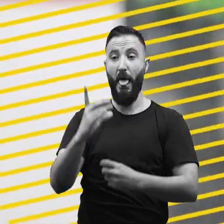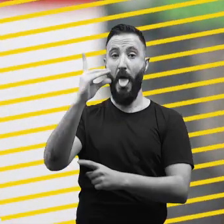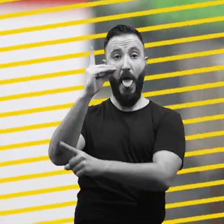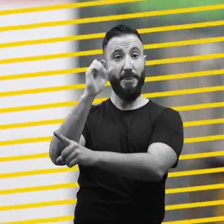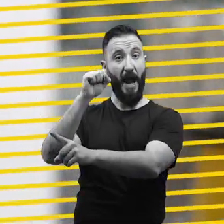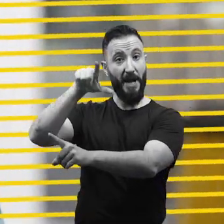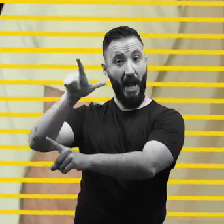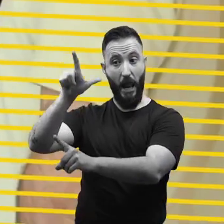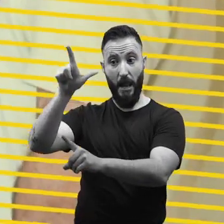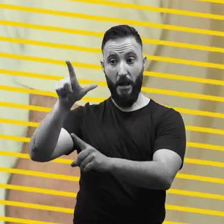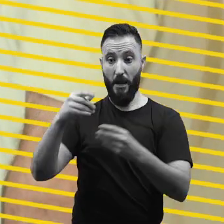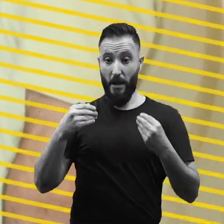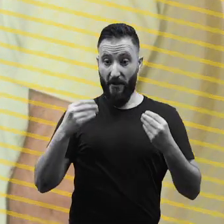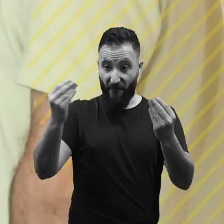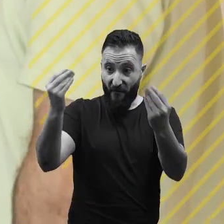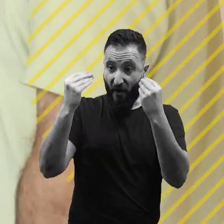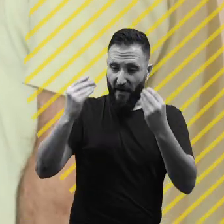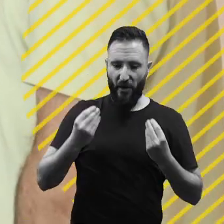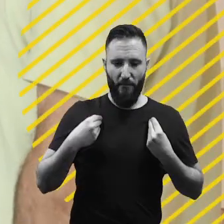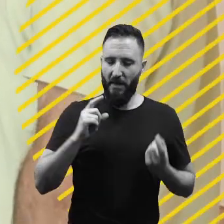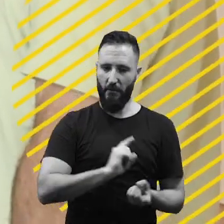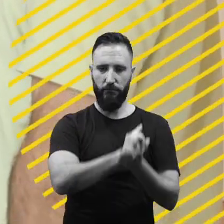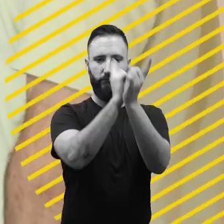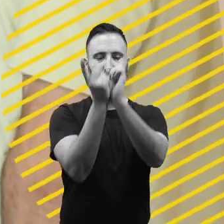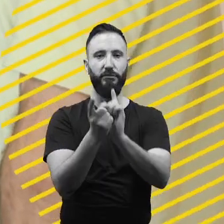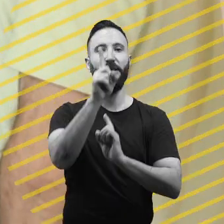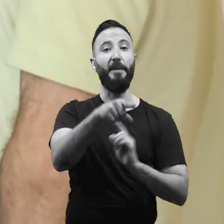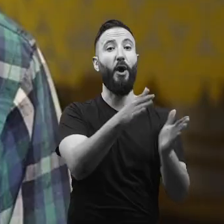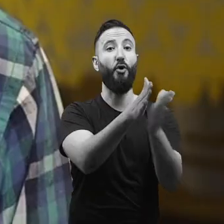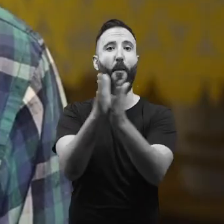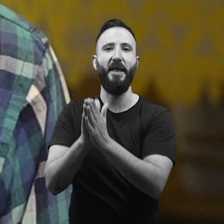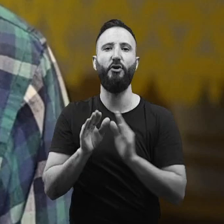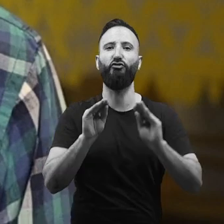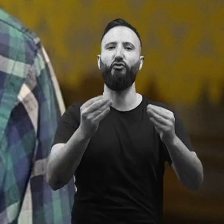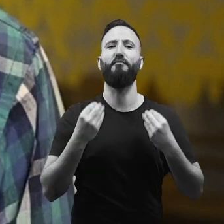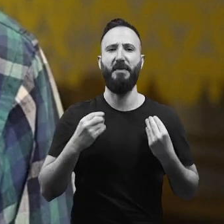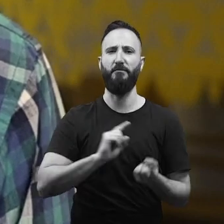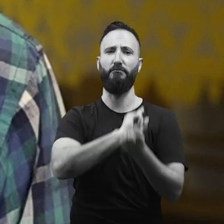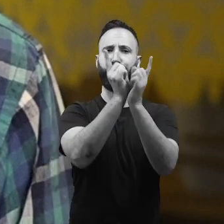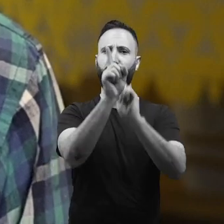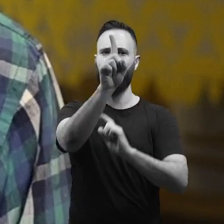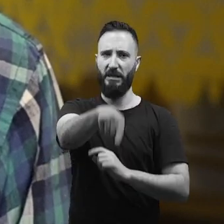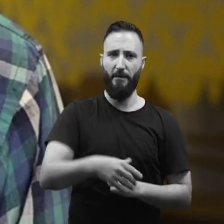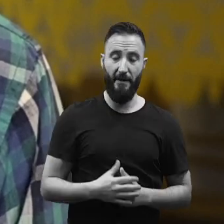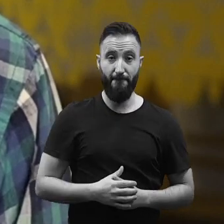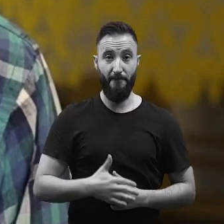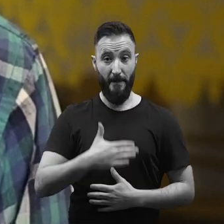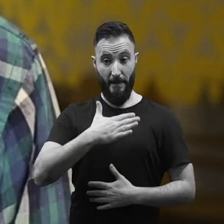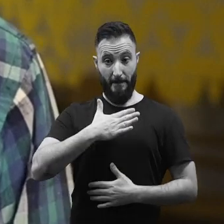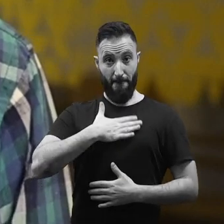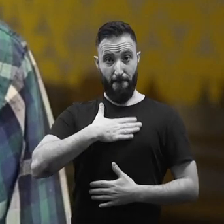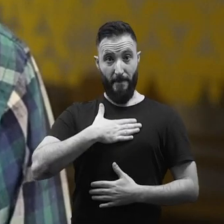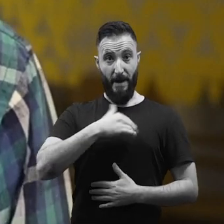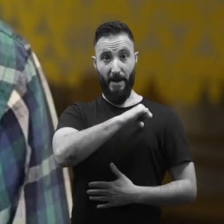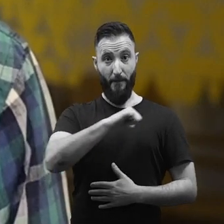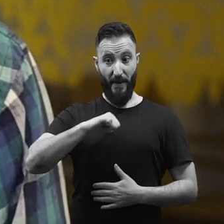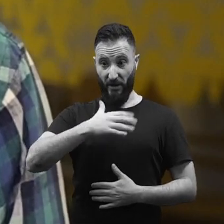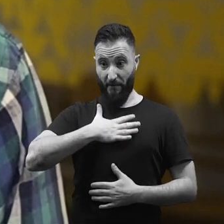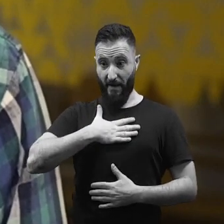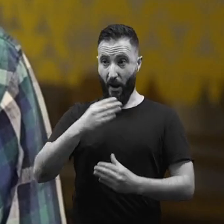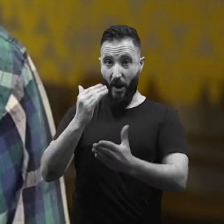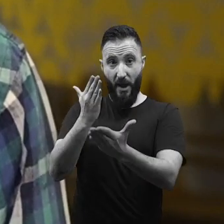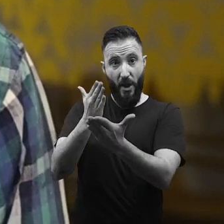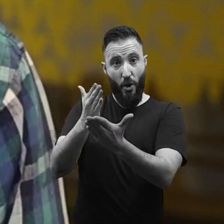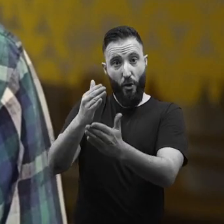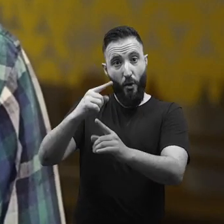cambiado la vida con esta formación. Y a otros compañeros también. A mí personalmente, esta formación de